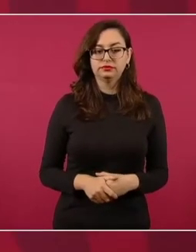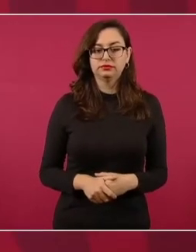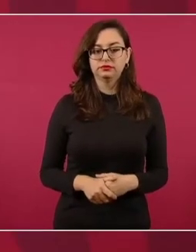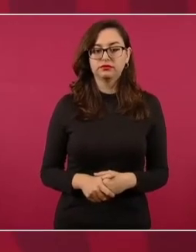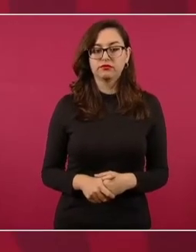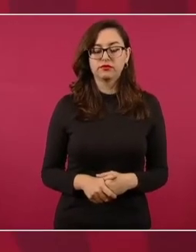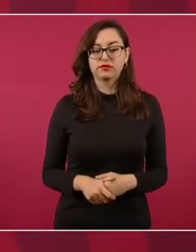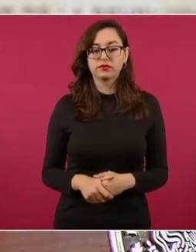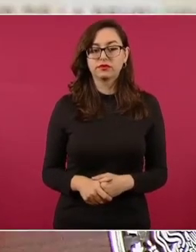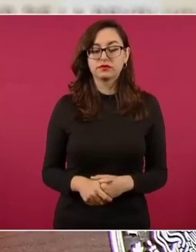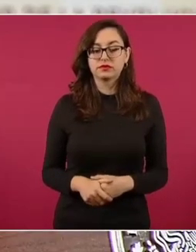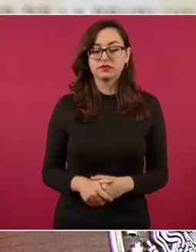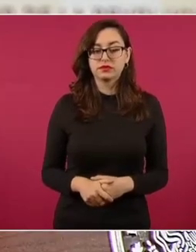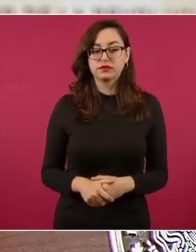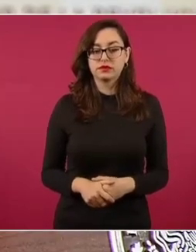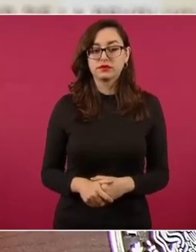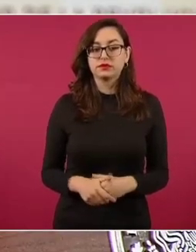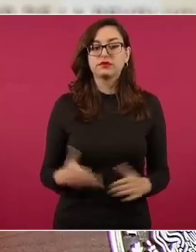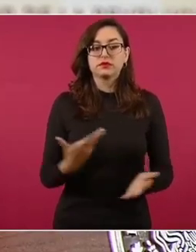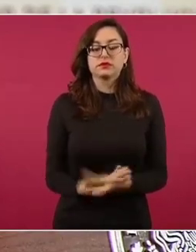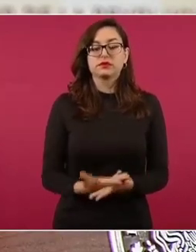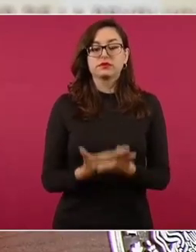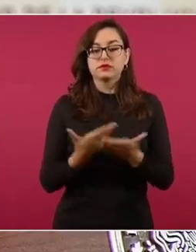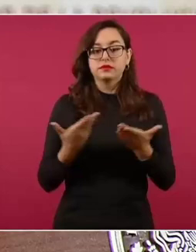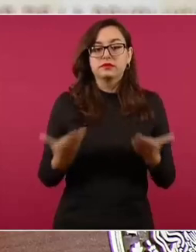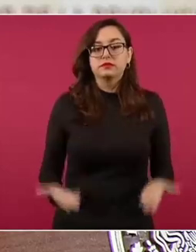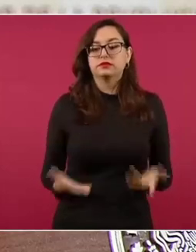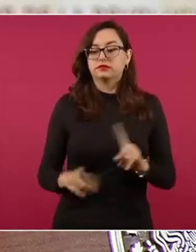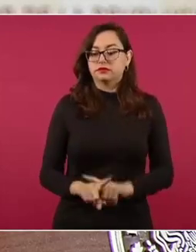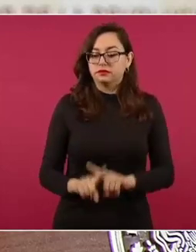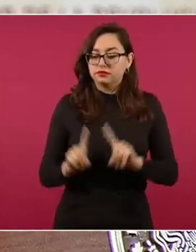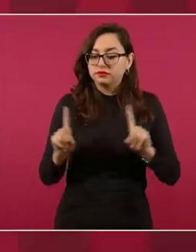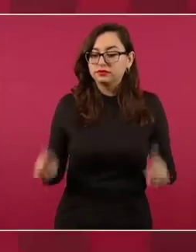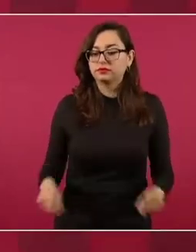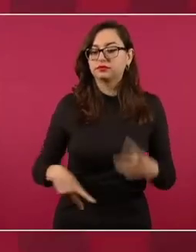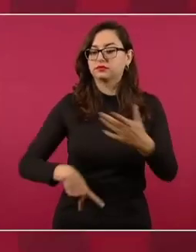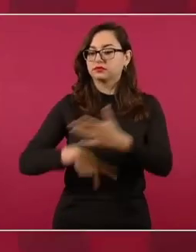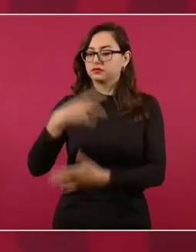Entonces, ahora es distinto, hay un proyecto